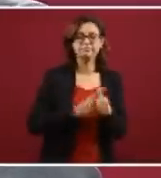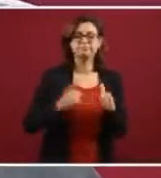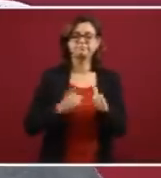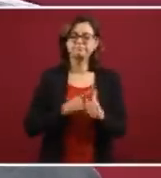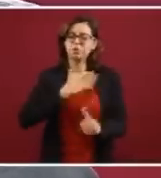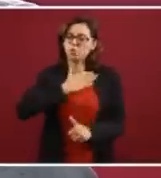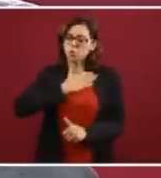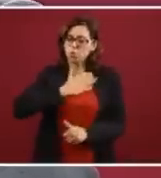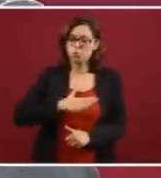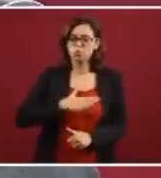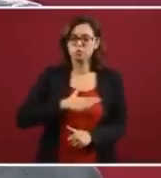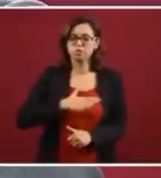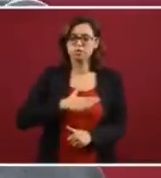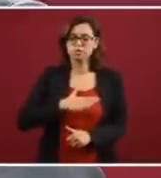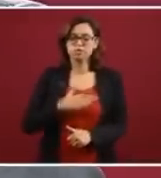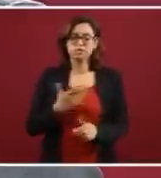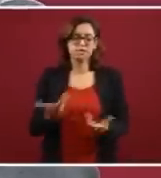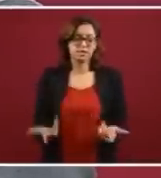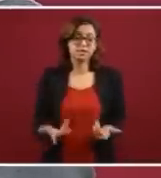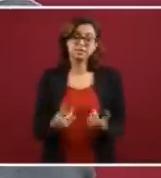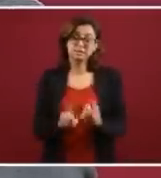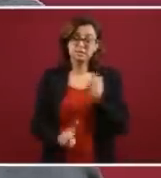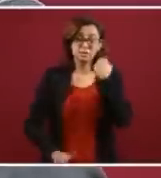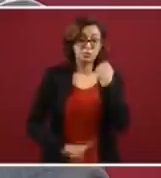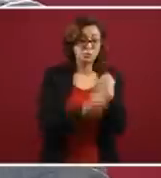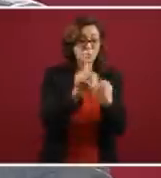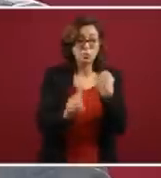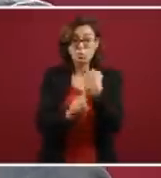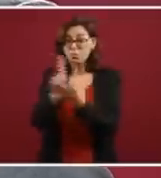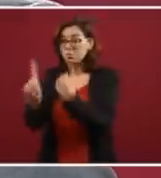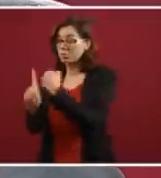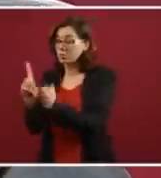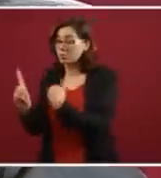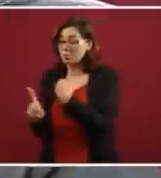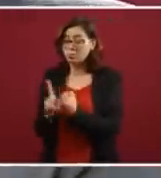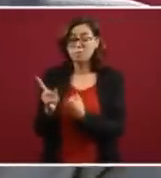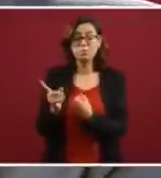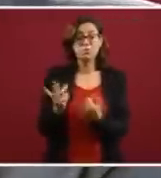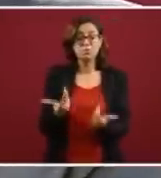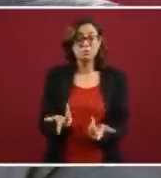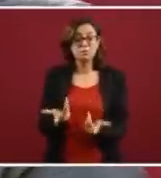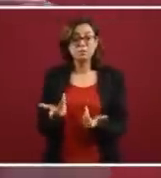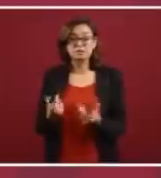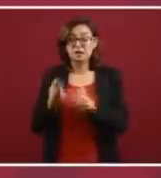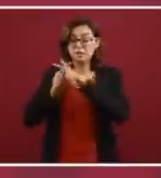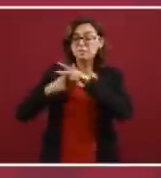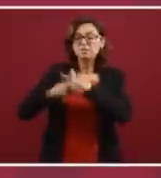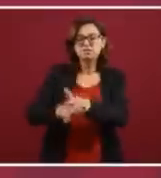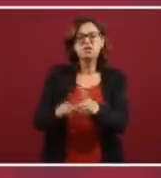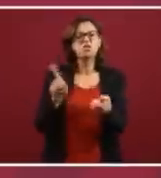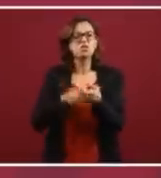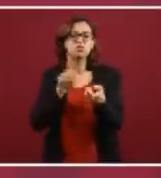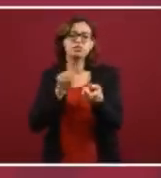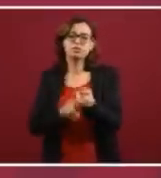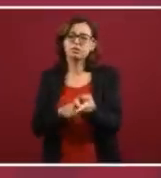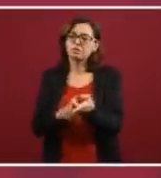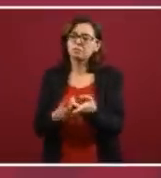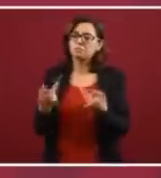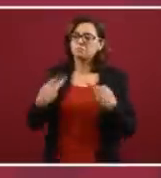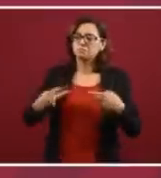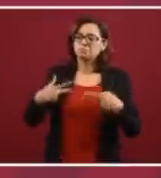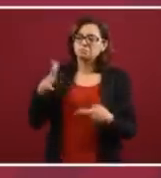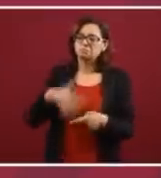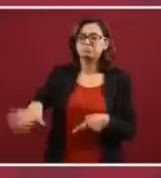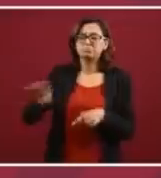No se pueden resolver problemas que se han originado por el abandono al pueblo solo con